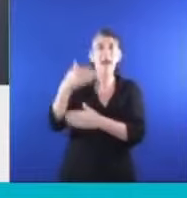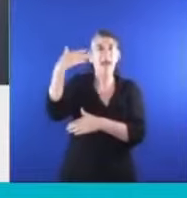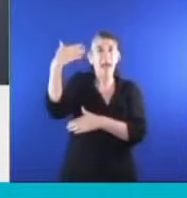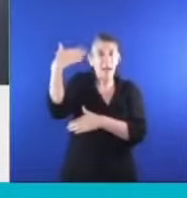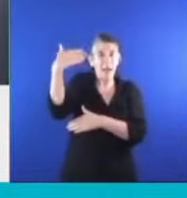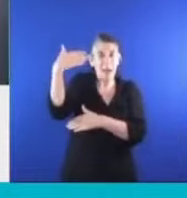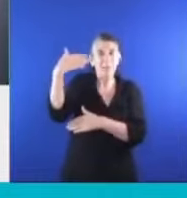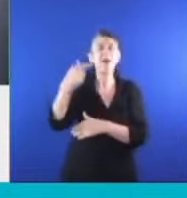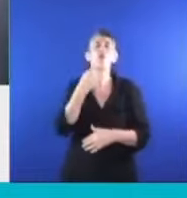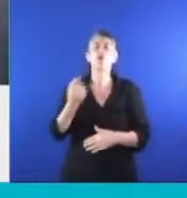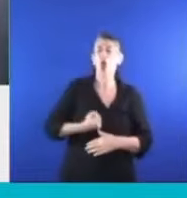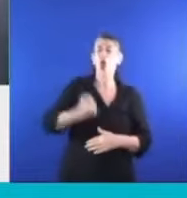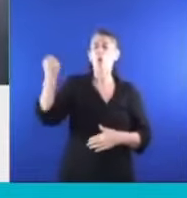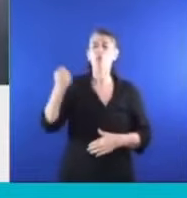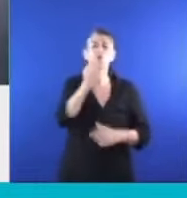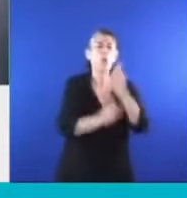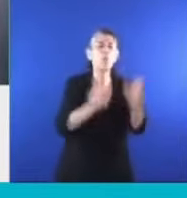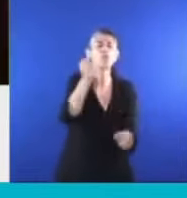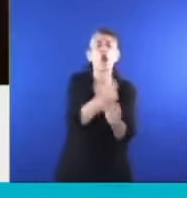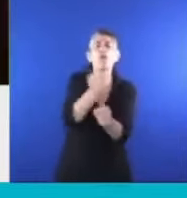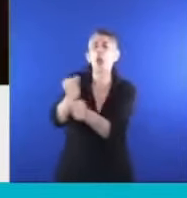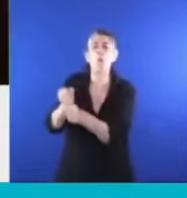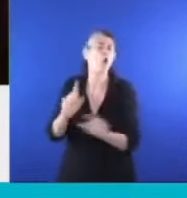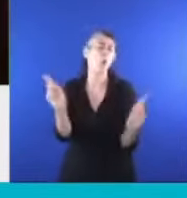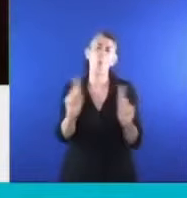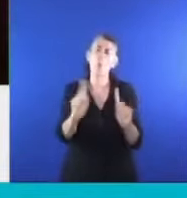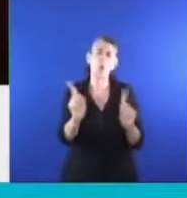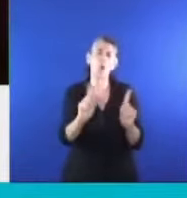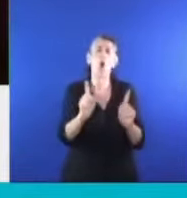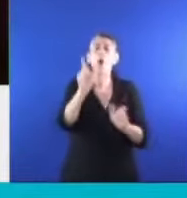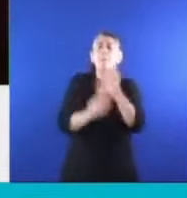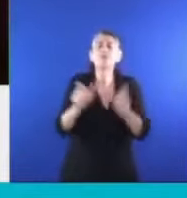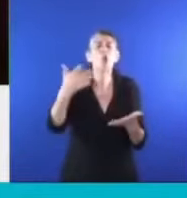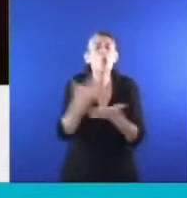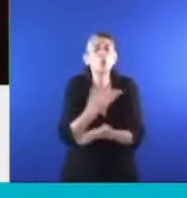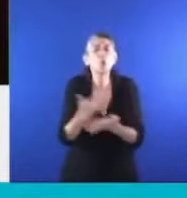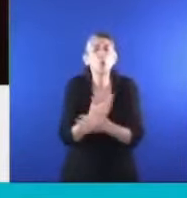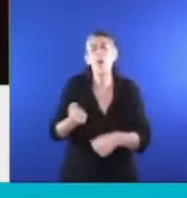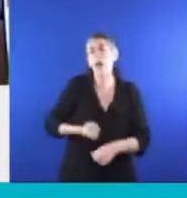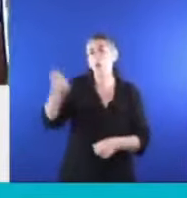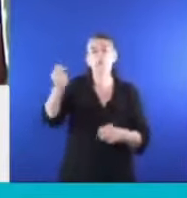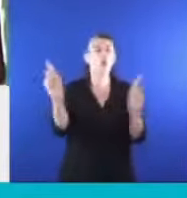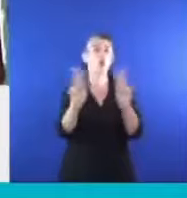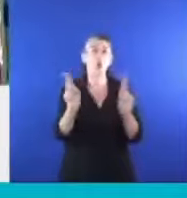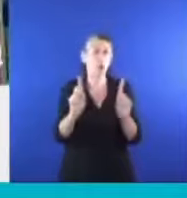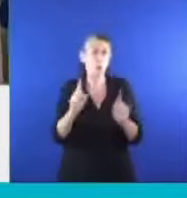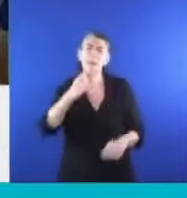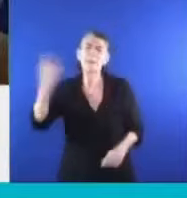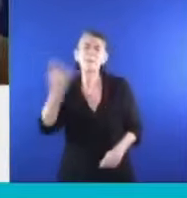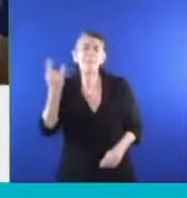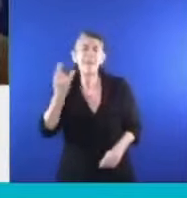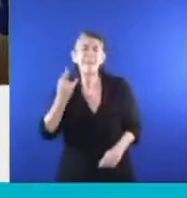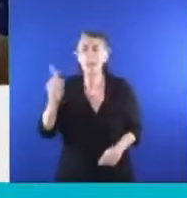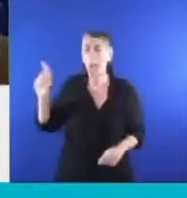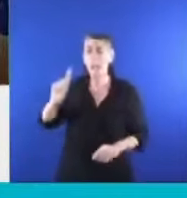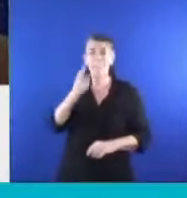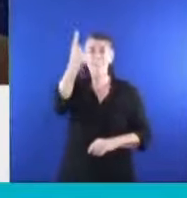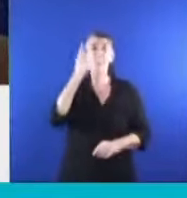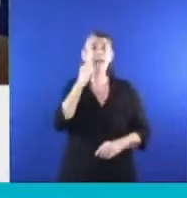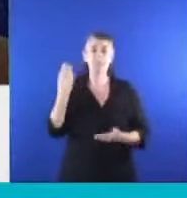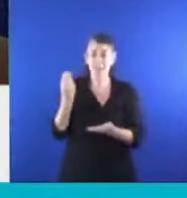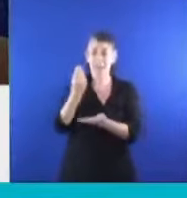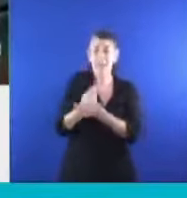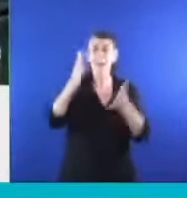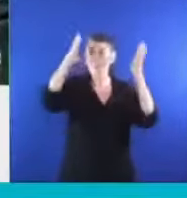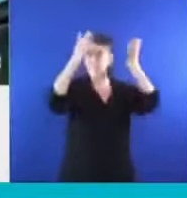vez no era para los trabajadores, para la clase media o los más vulnerables. La mentira está a la vista. Las medidas que tomó desde el primer día el gobierno,